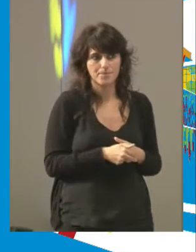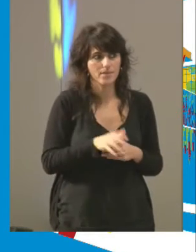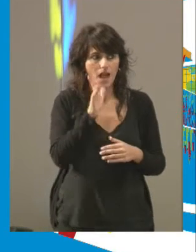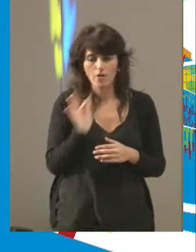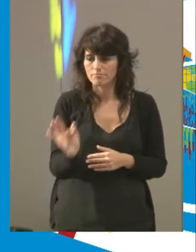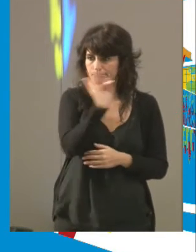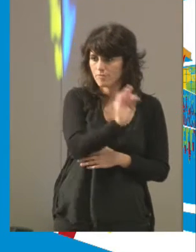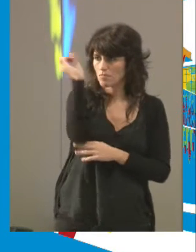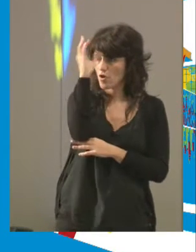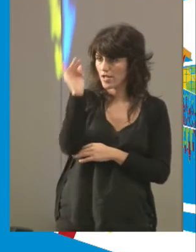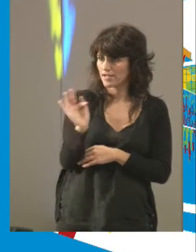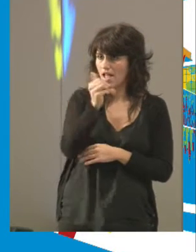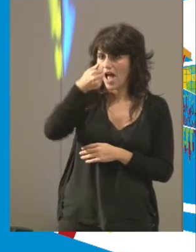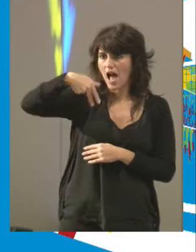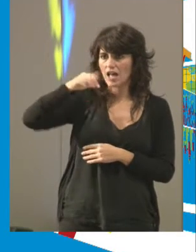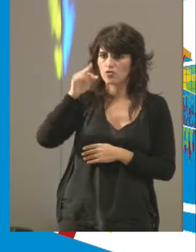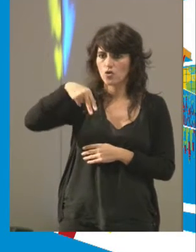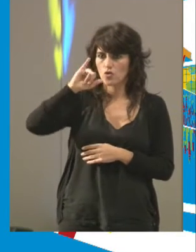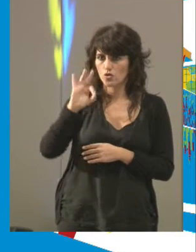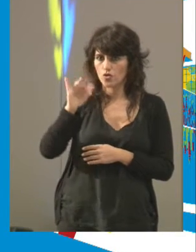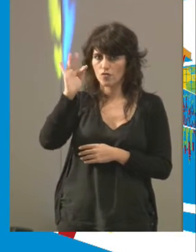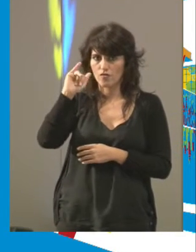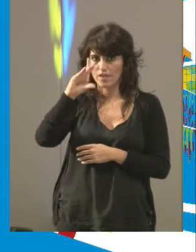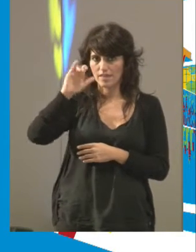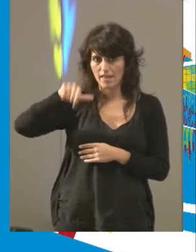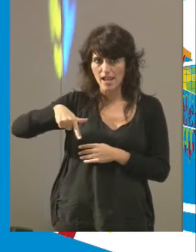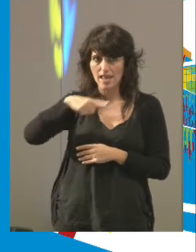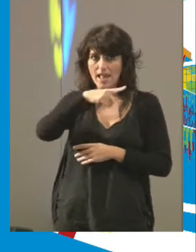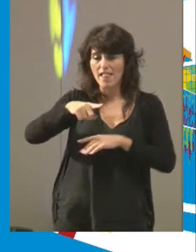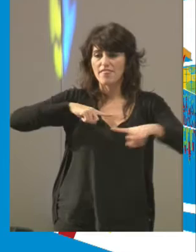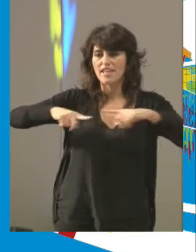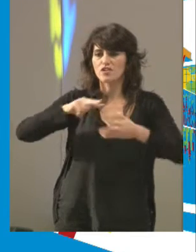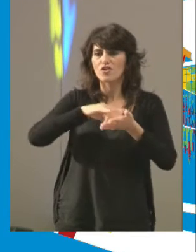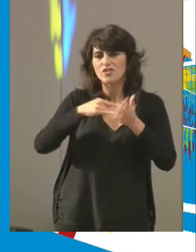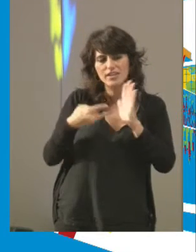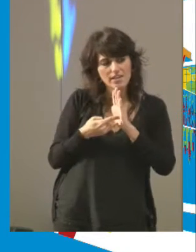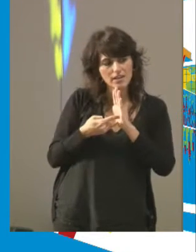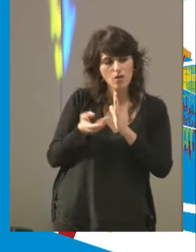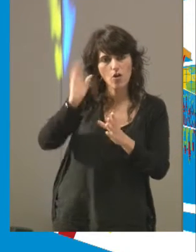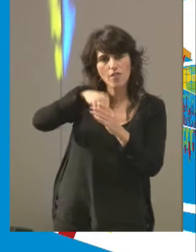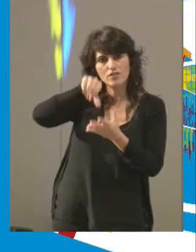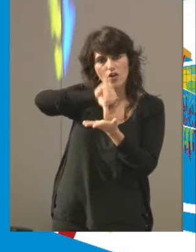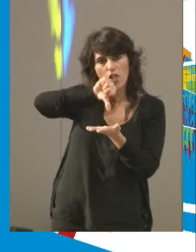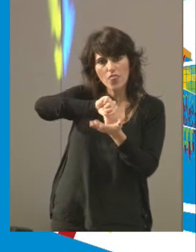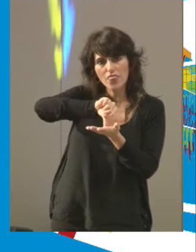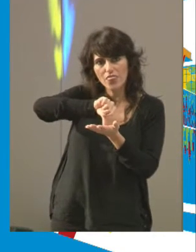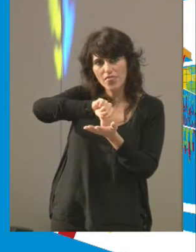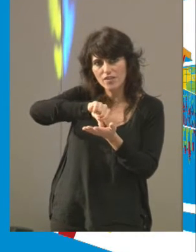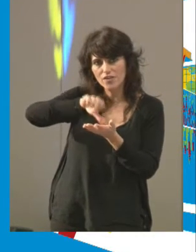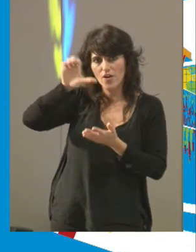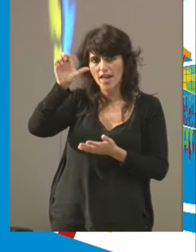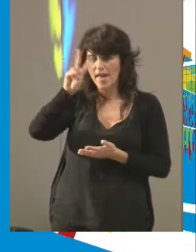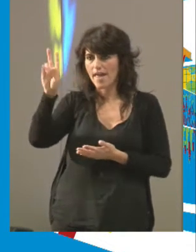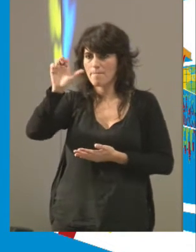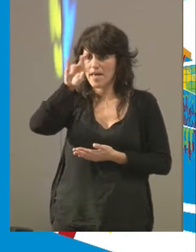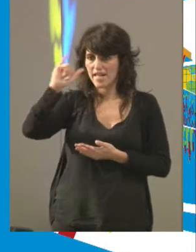Pasamos al siguiente ponente, que es Antonio García Morte. Antonio es director técnico, lo que se llama CTO, del Centro de Excelencia Global de Everis